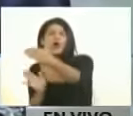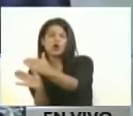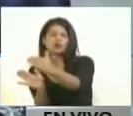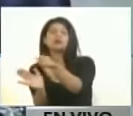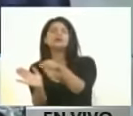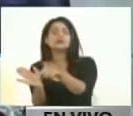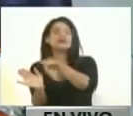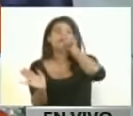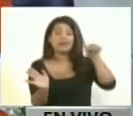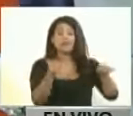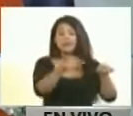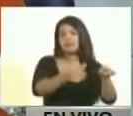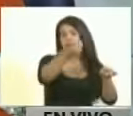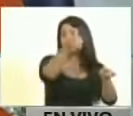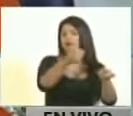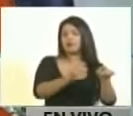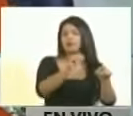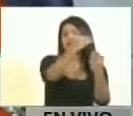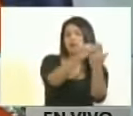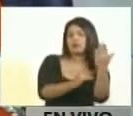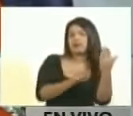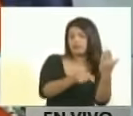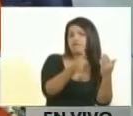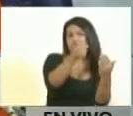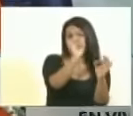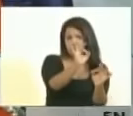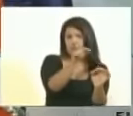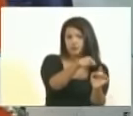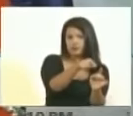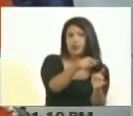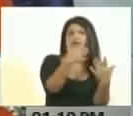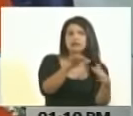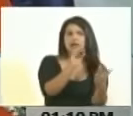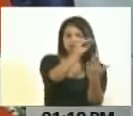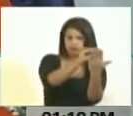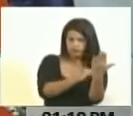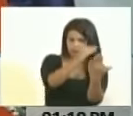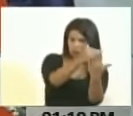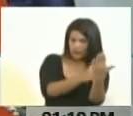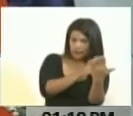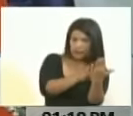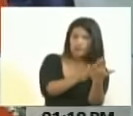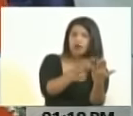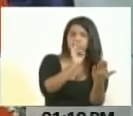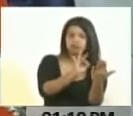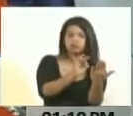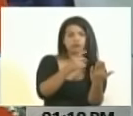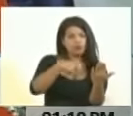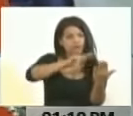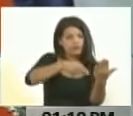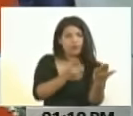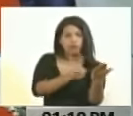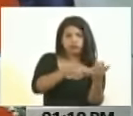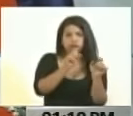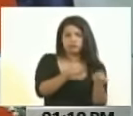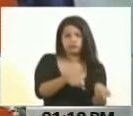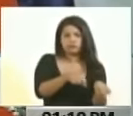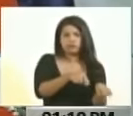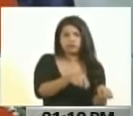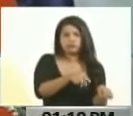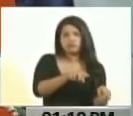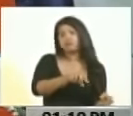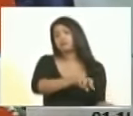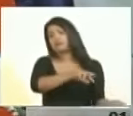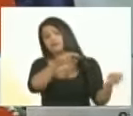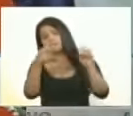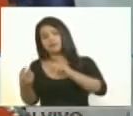posterior. Cuando se hizo la valoración normativa, obviamente desde el punto de vista jurídico, tú